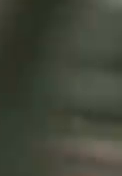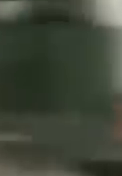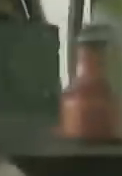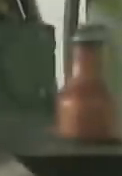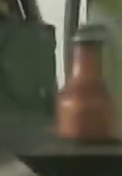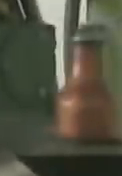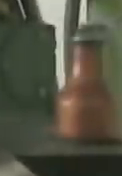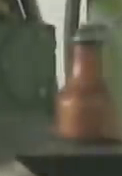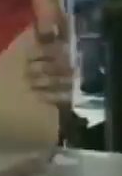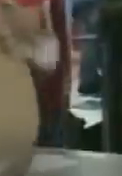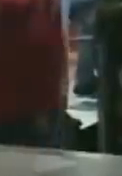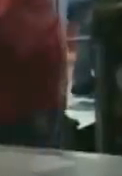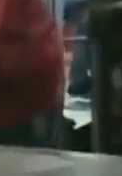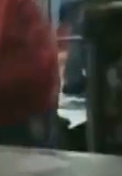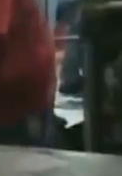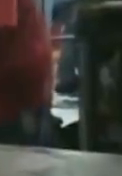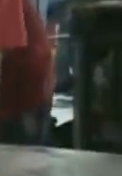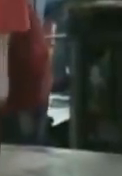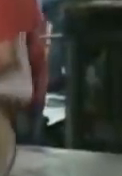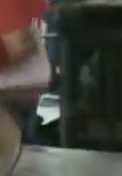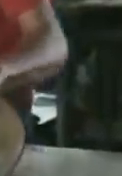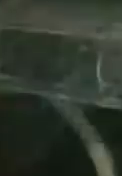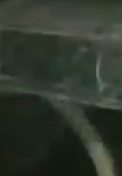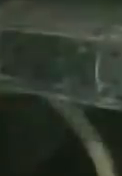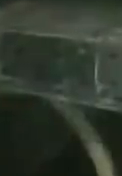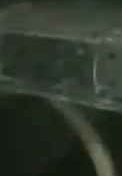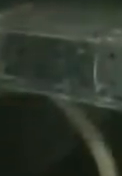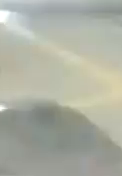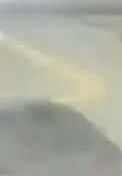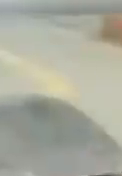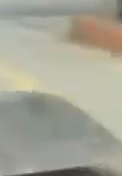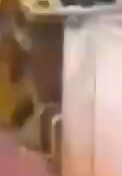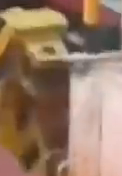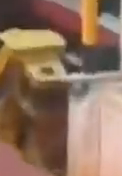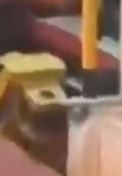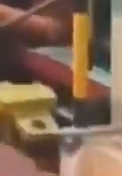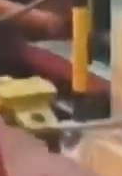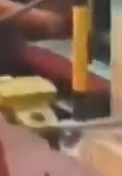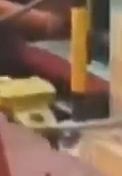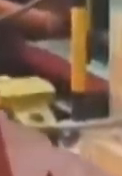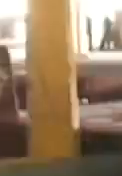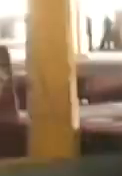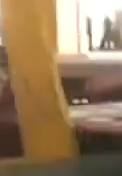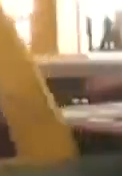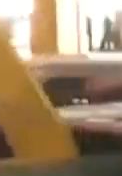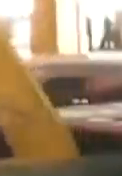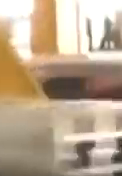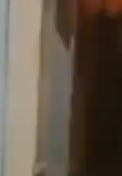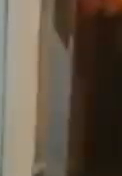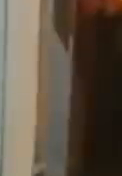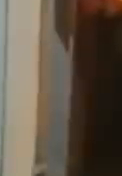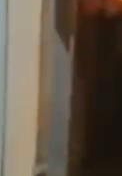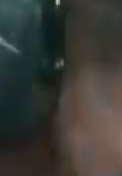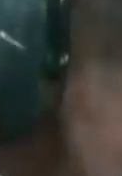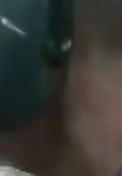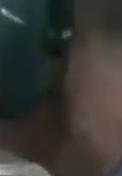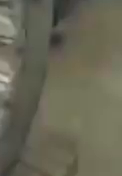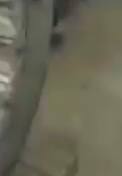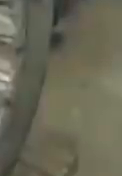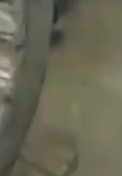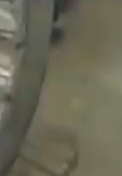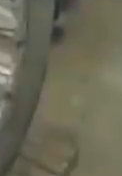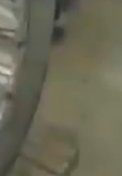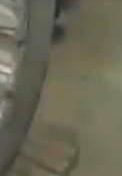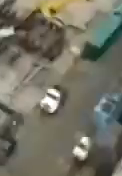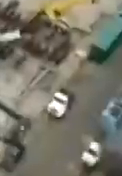organización. Con los CPT hemos dado en el clavo y es nuestro modelo. Lo descubrimos nosotros, lo creamos